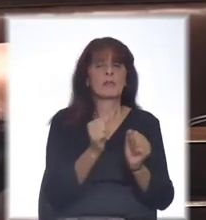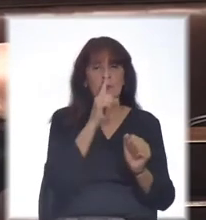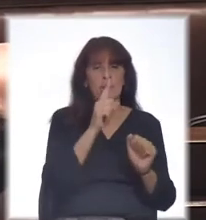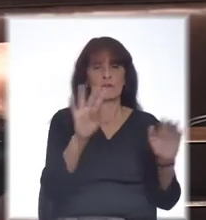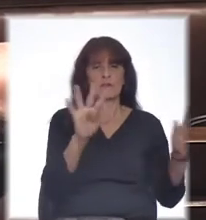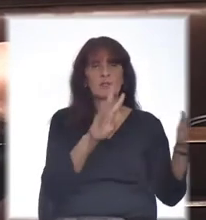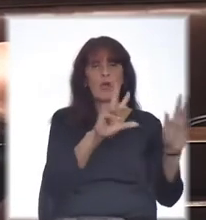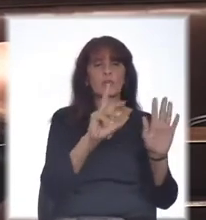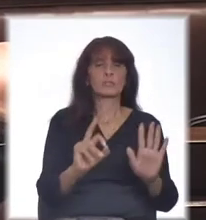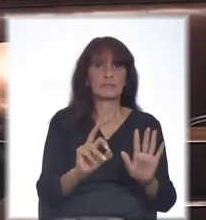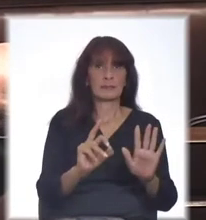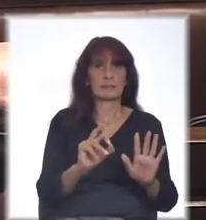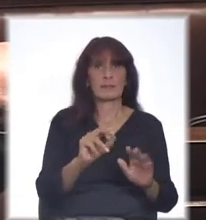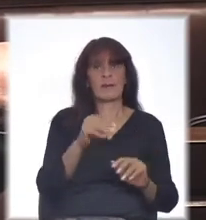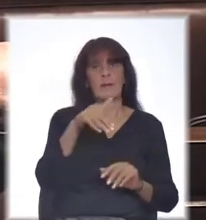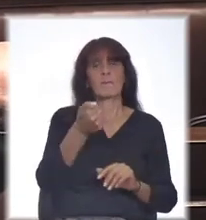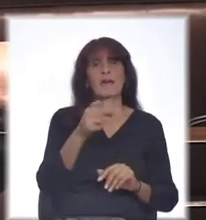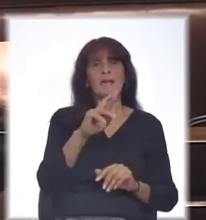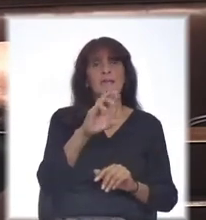de Marcel Termite,